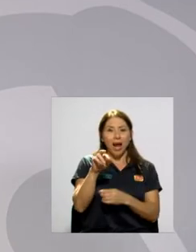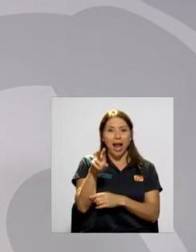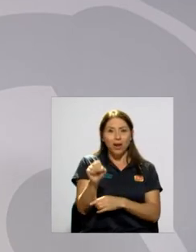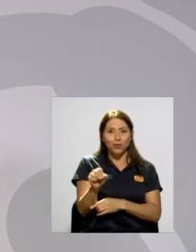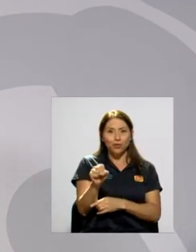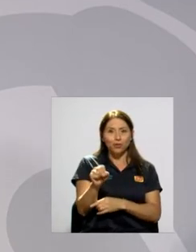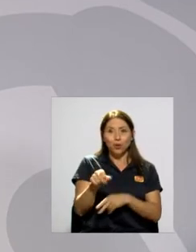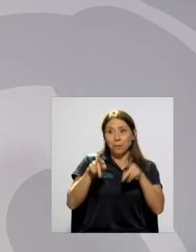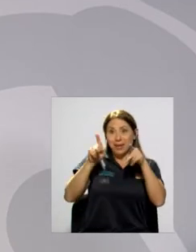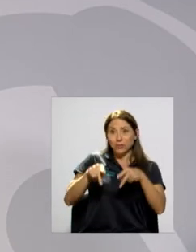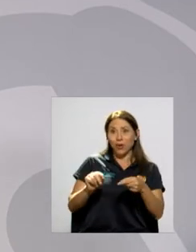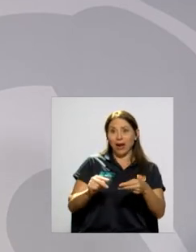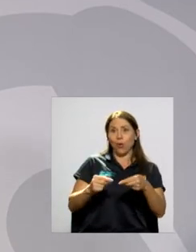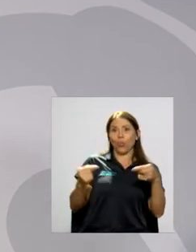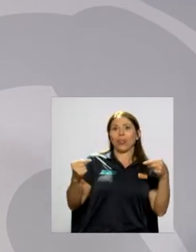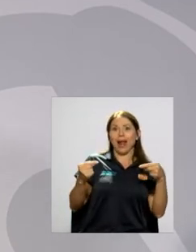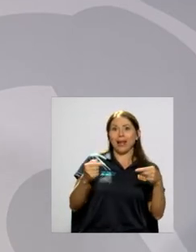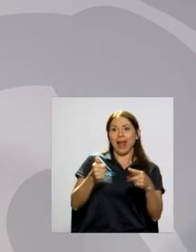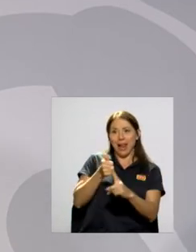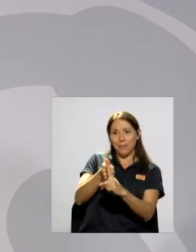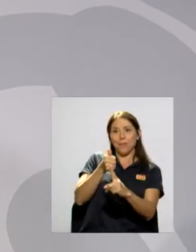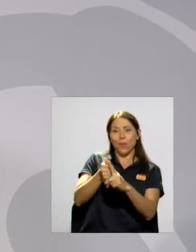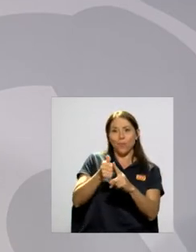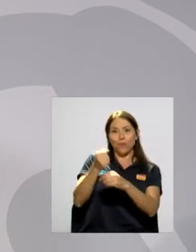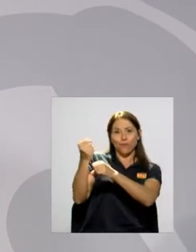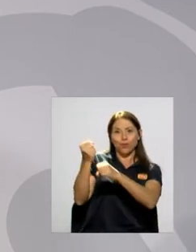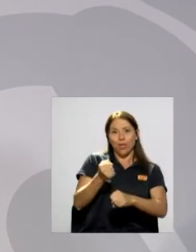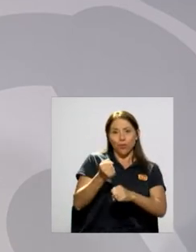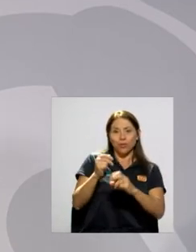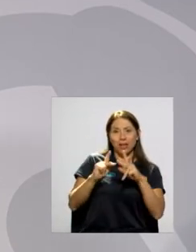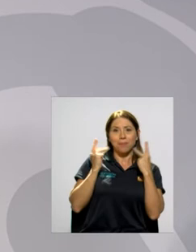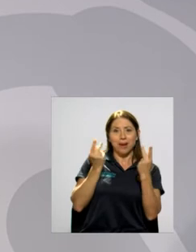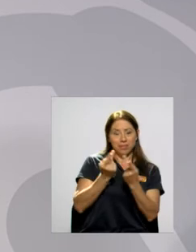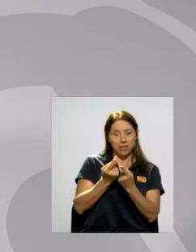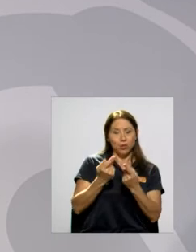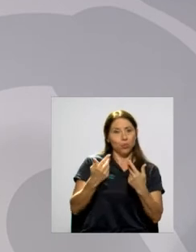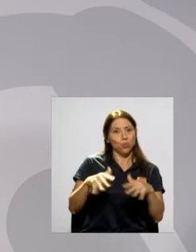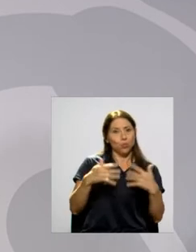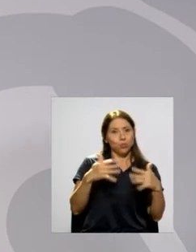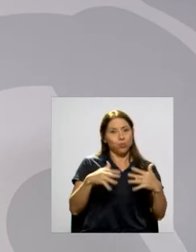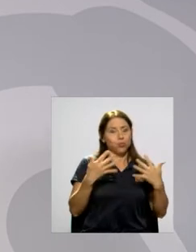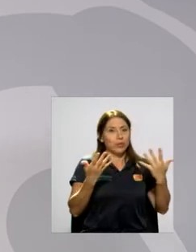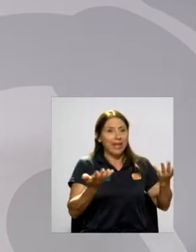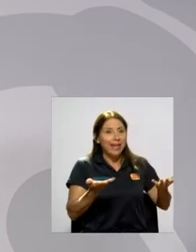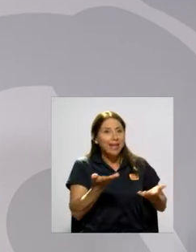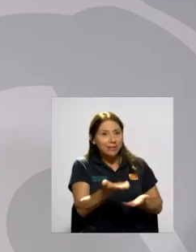fundador del partido hace que luego se sienten? Eso me parece que, en todo